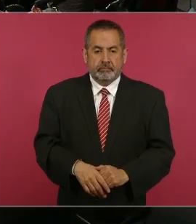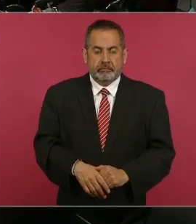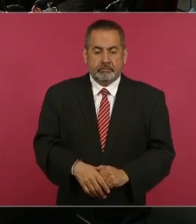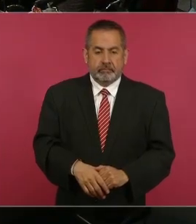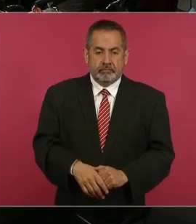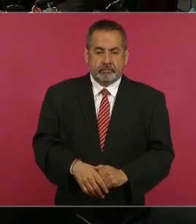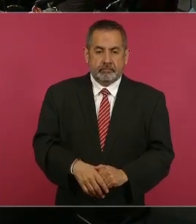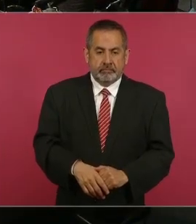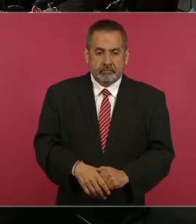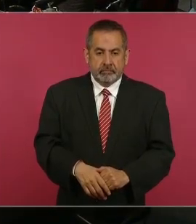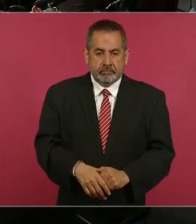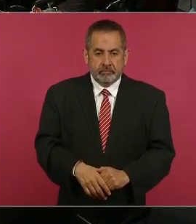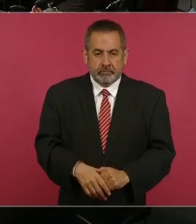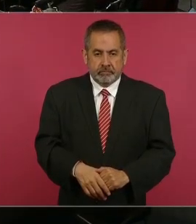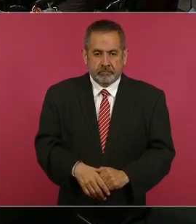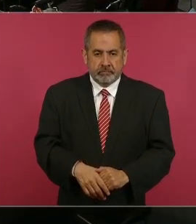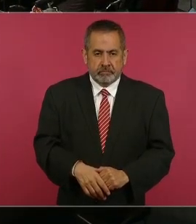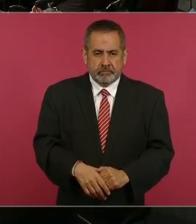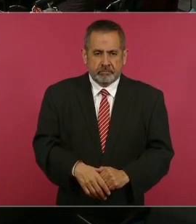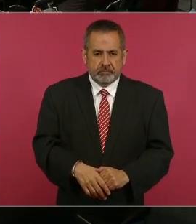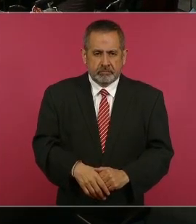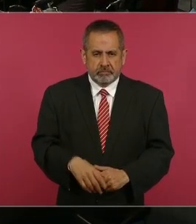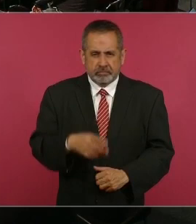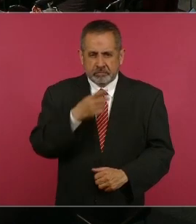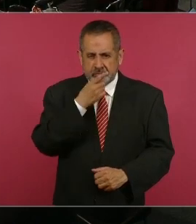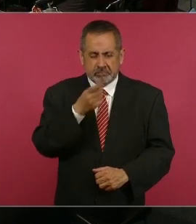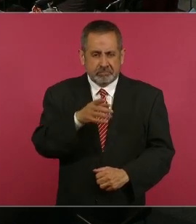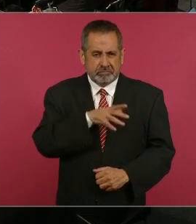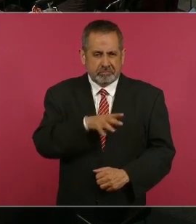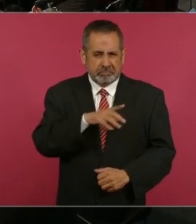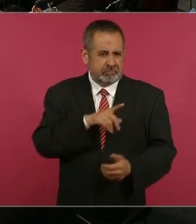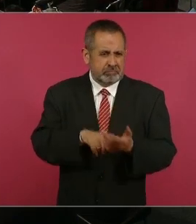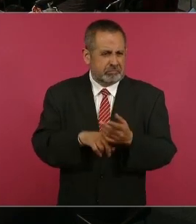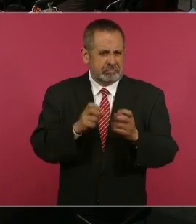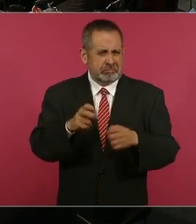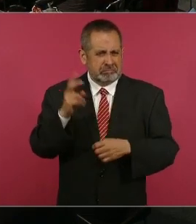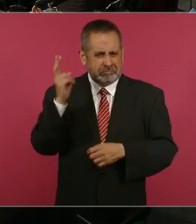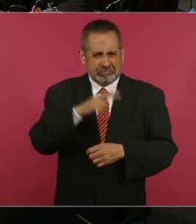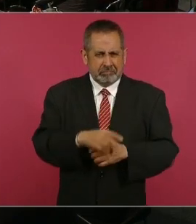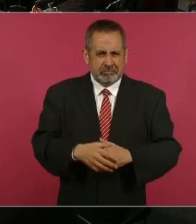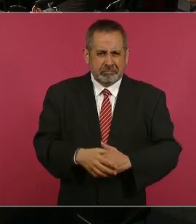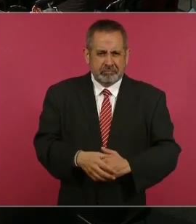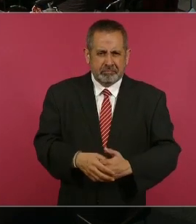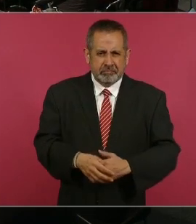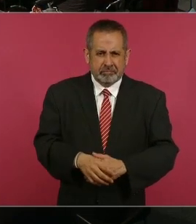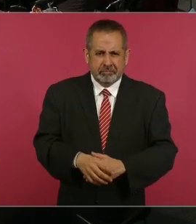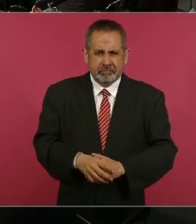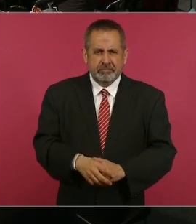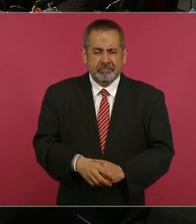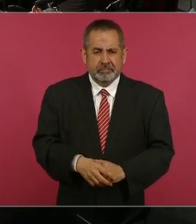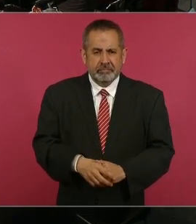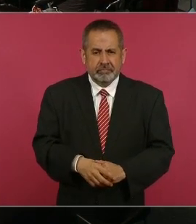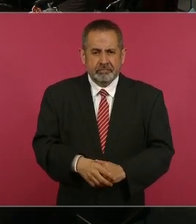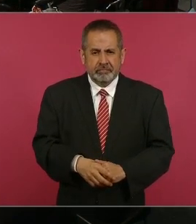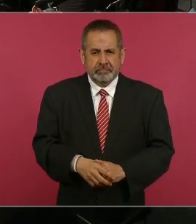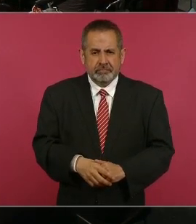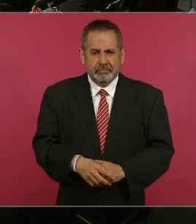Se niega, me dicen que no es cierto. No, es totalmente, está su error. A ver, ¿qué